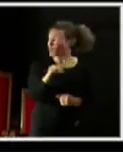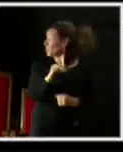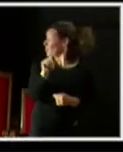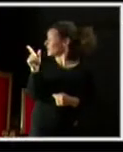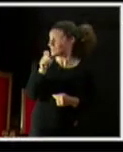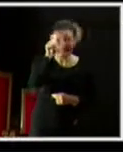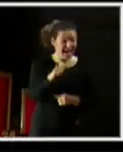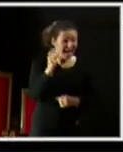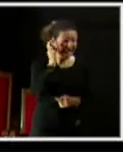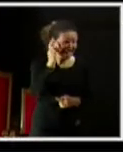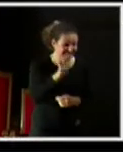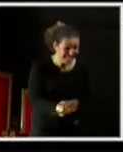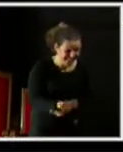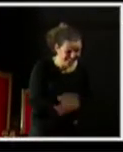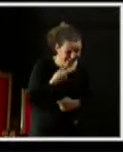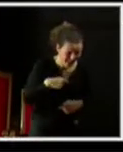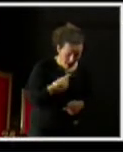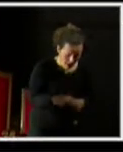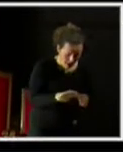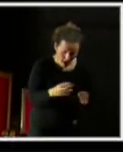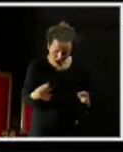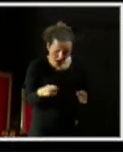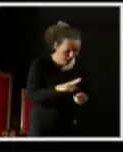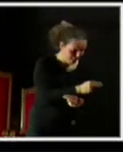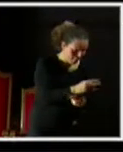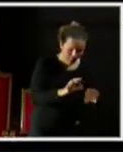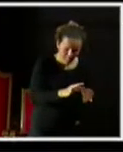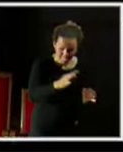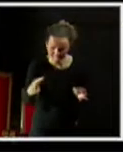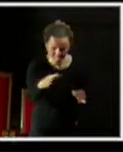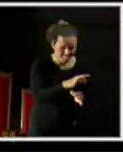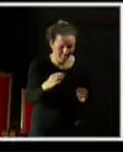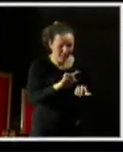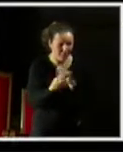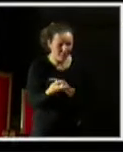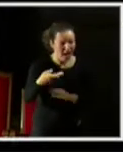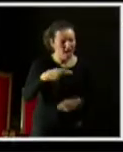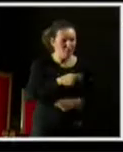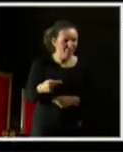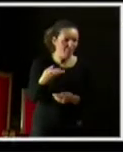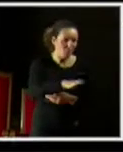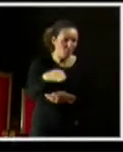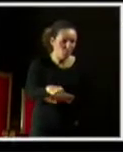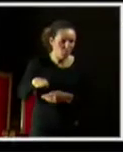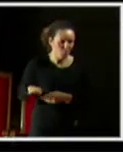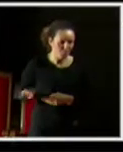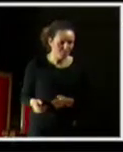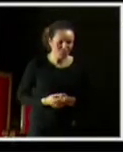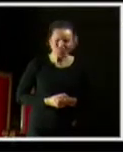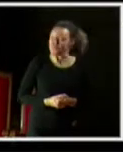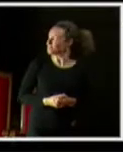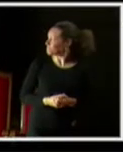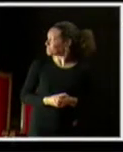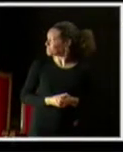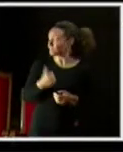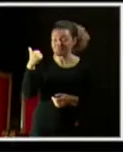de ósmosis y se cargó a más de un pez cambiando lo de medio no es la forma del agua la criatura de la forma